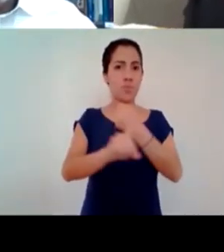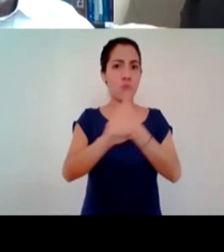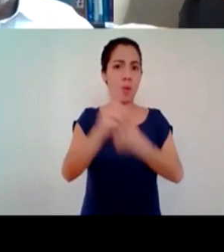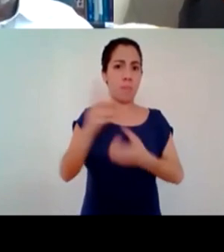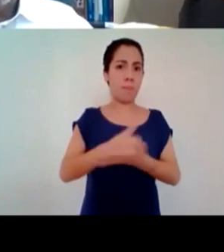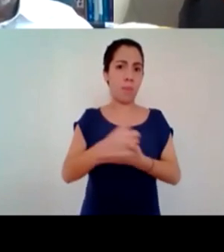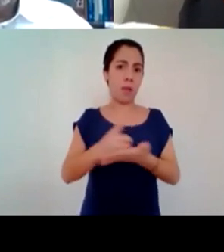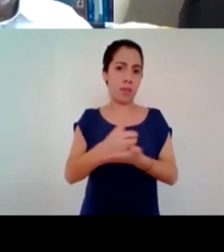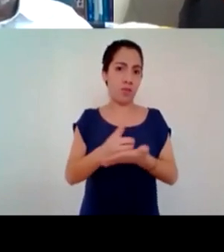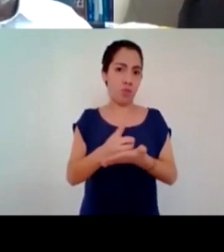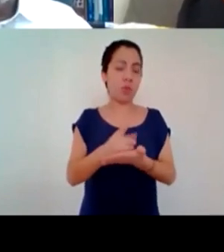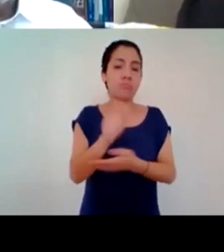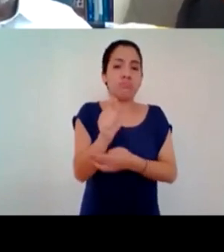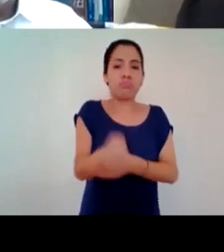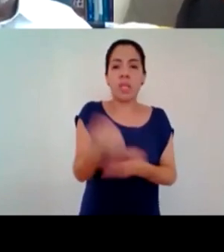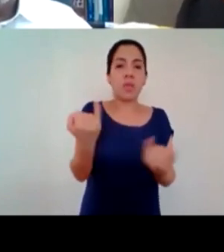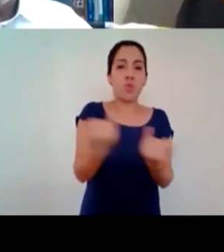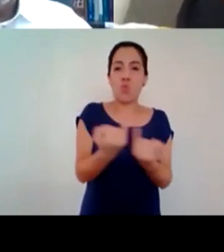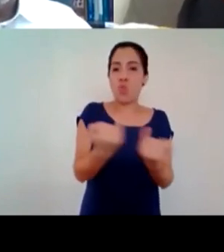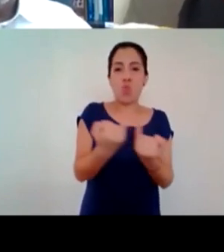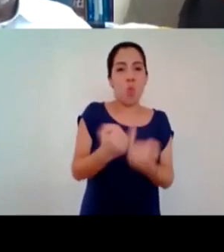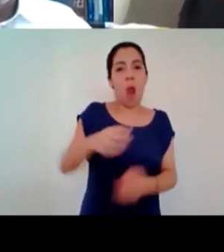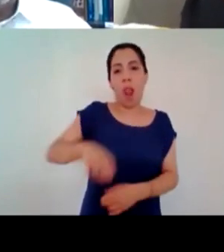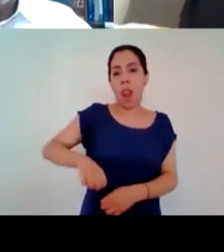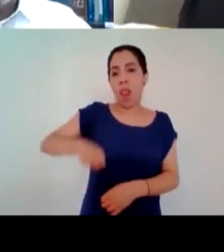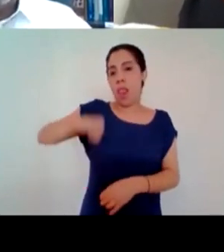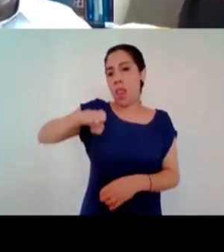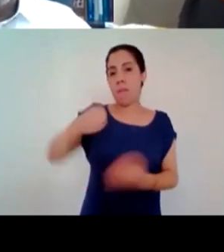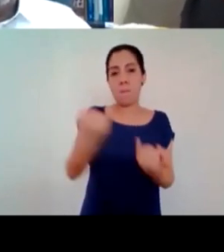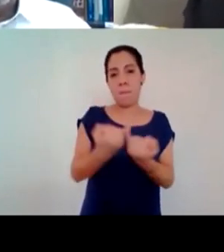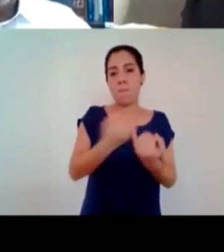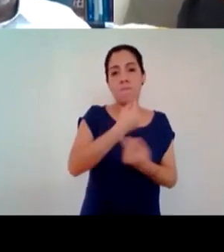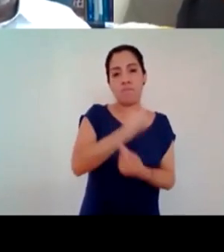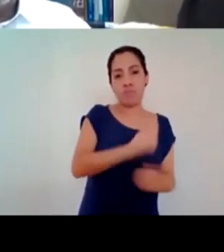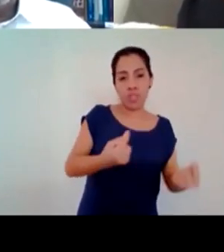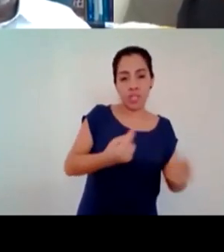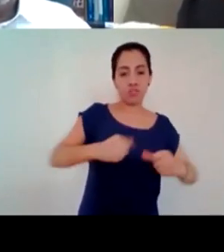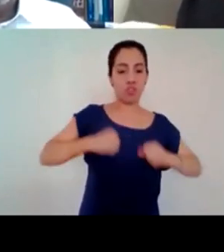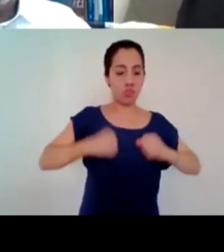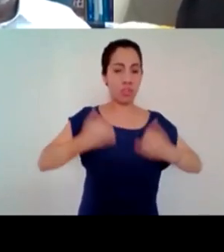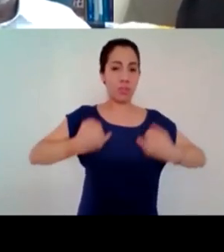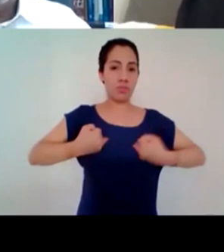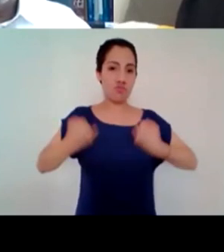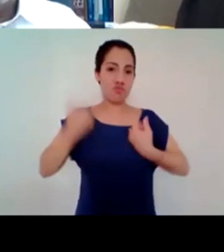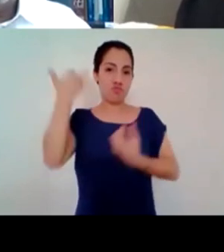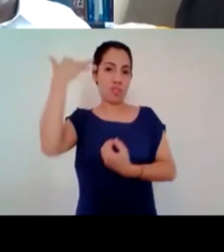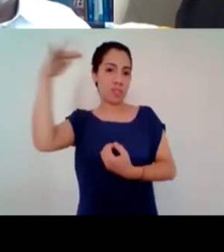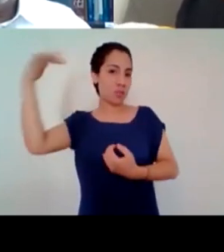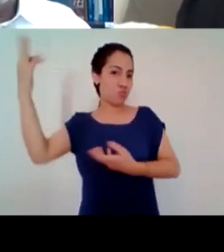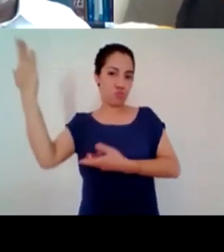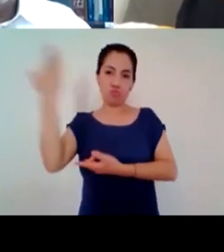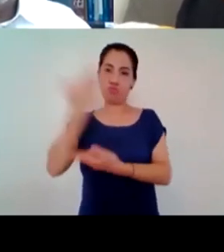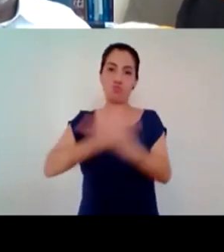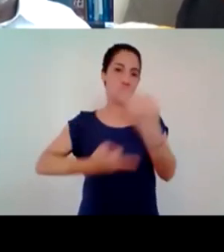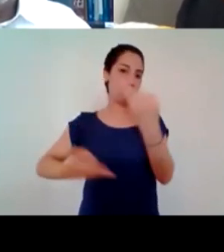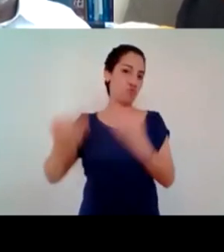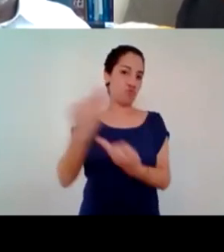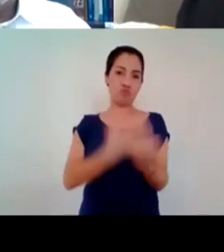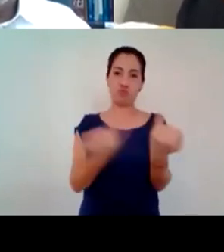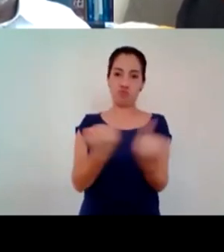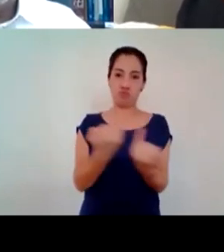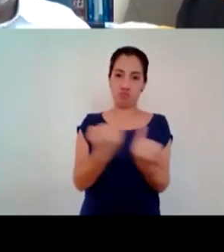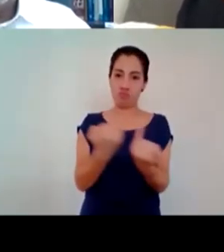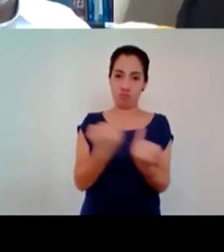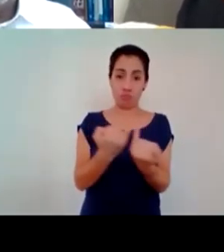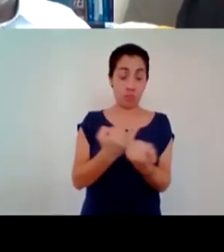todos los estratos etarios y en todos los códigos postales del país. Hemos tenido también